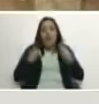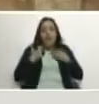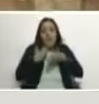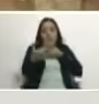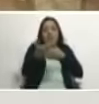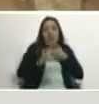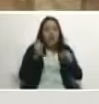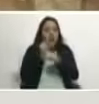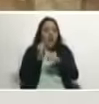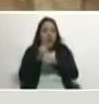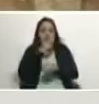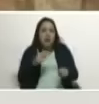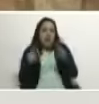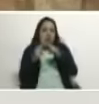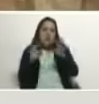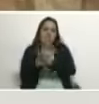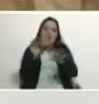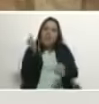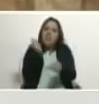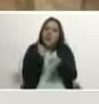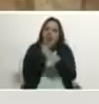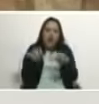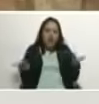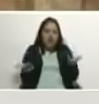No se le conoce trabajo.